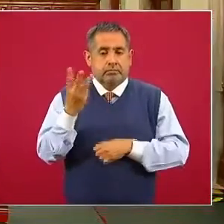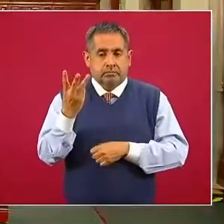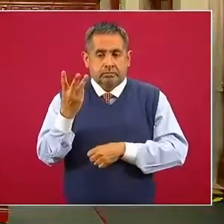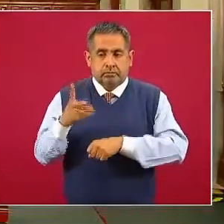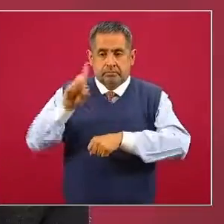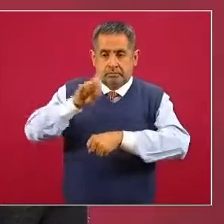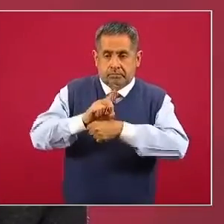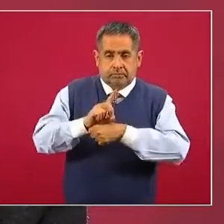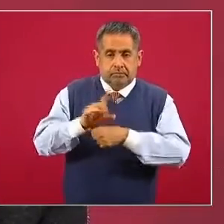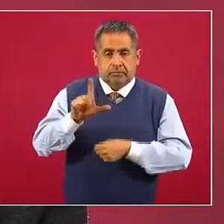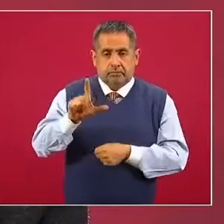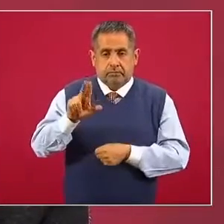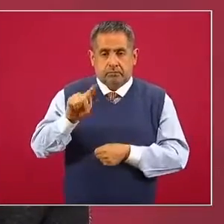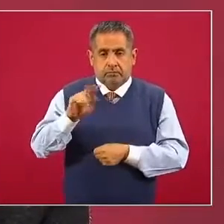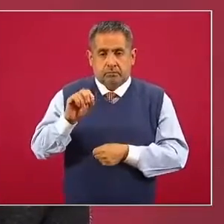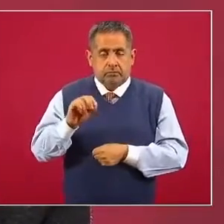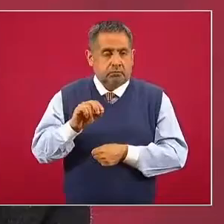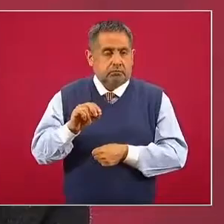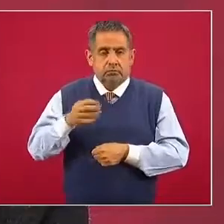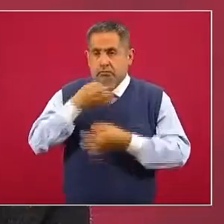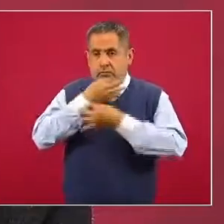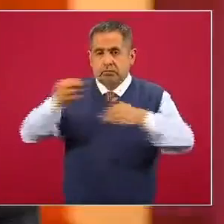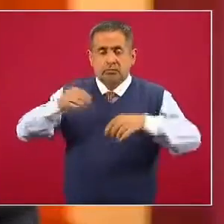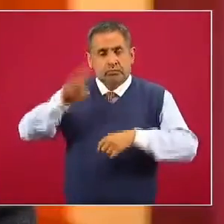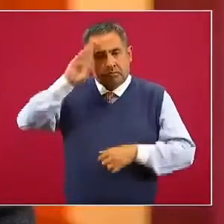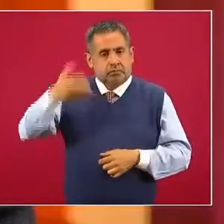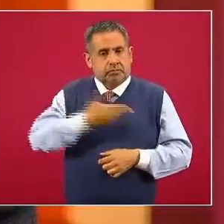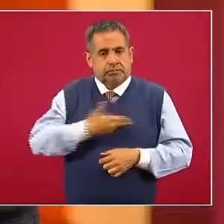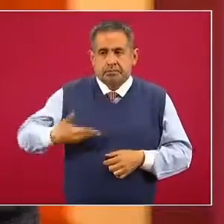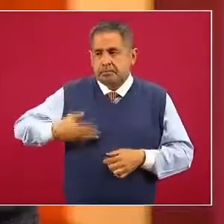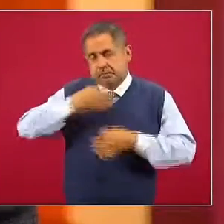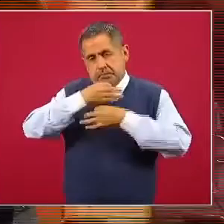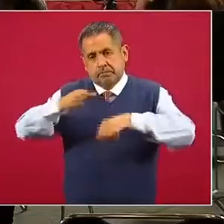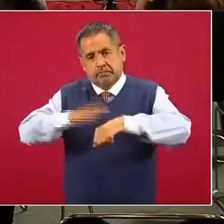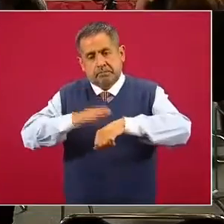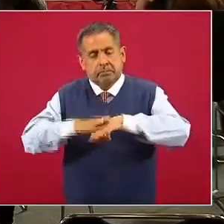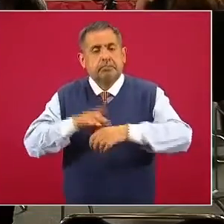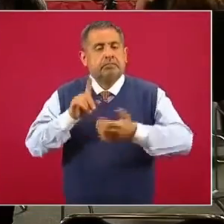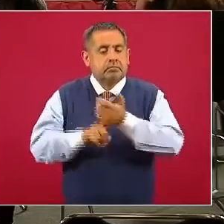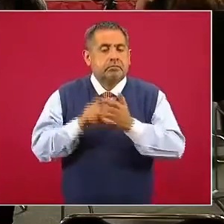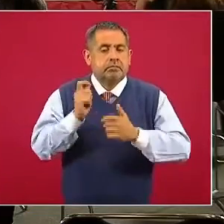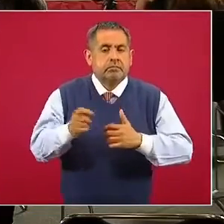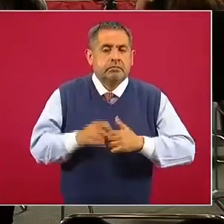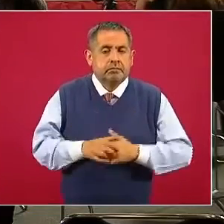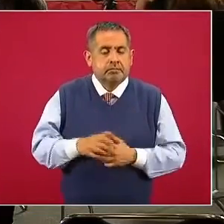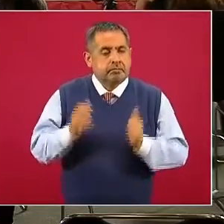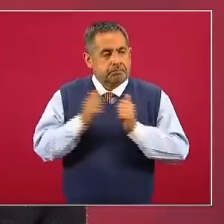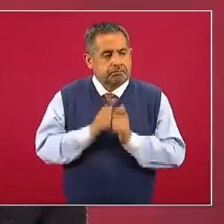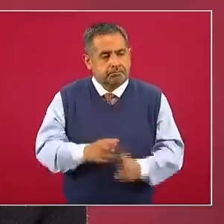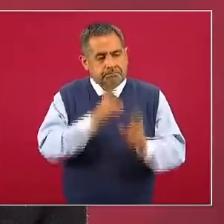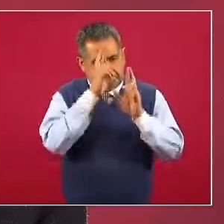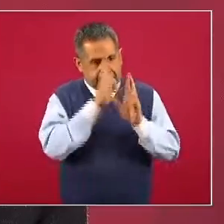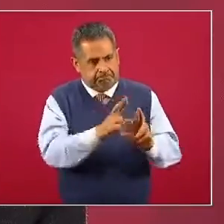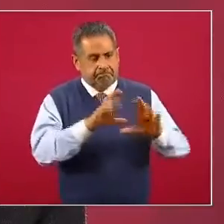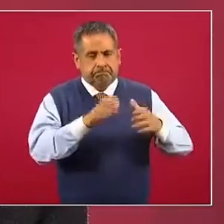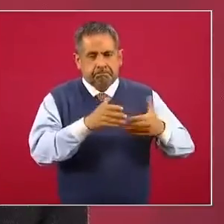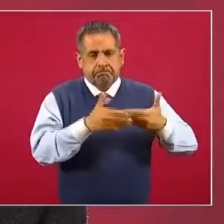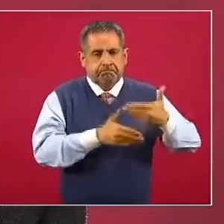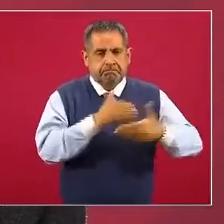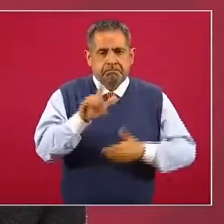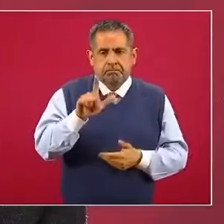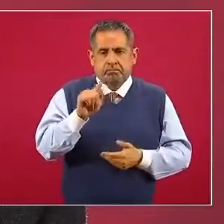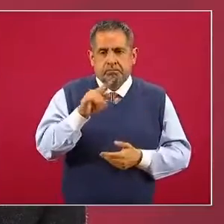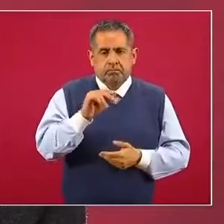días de luto nacional que han sido decretadas por el señor presidente, y por respeto al proceso de